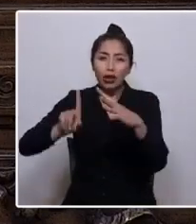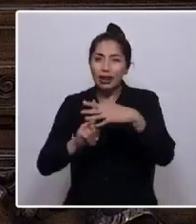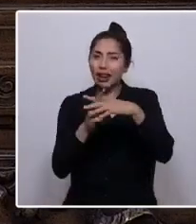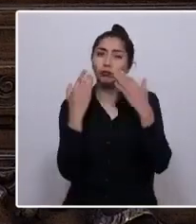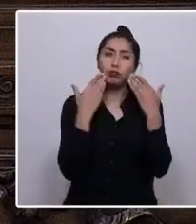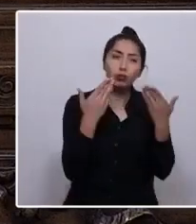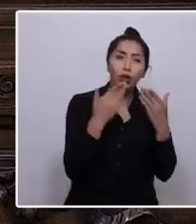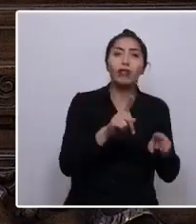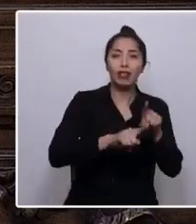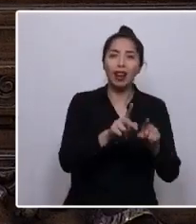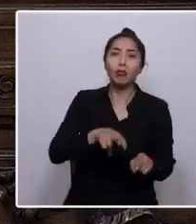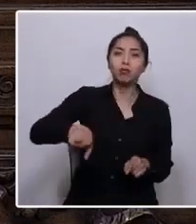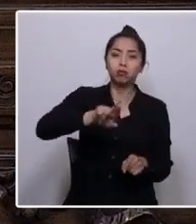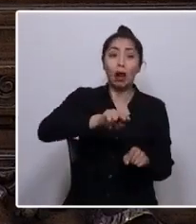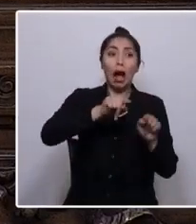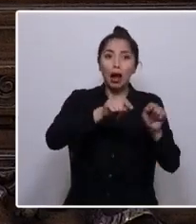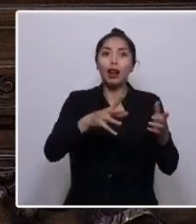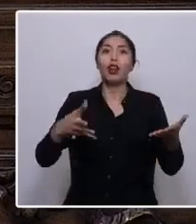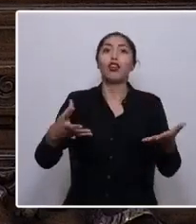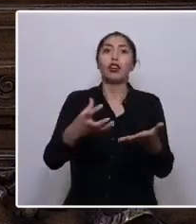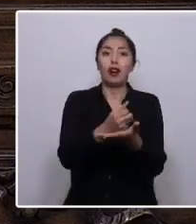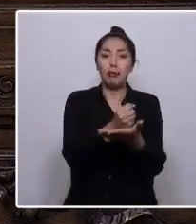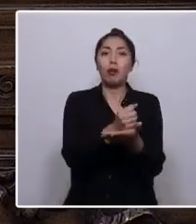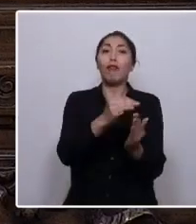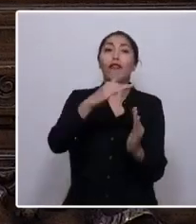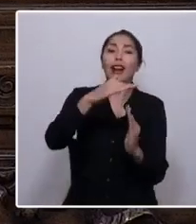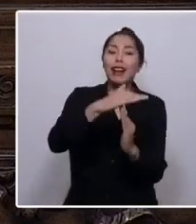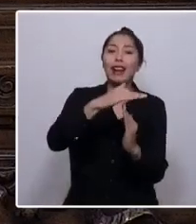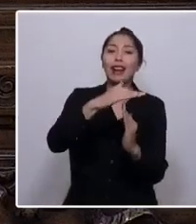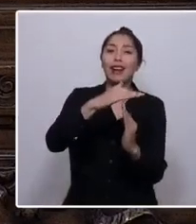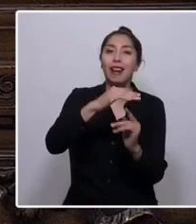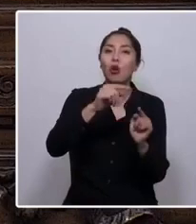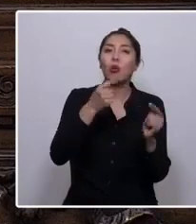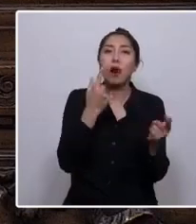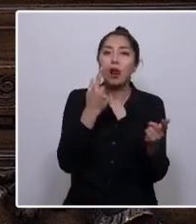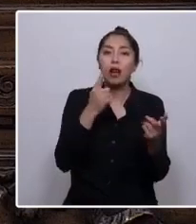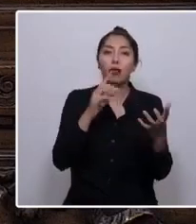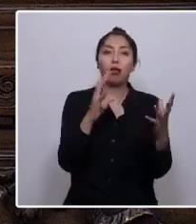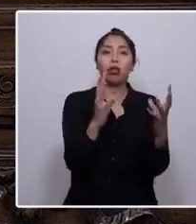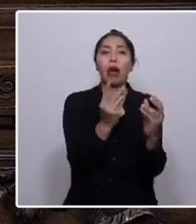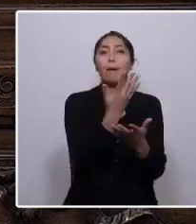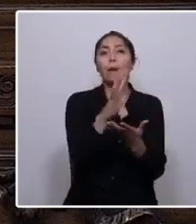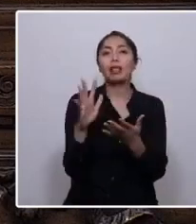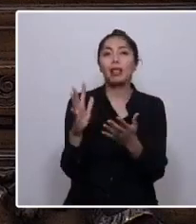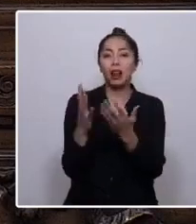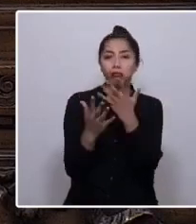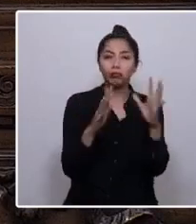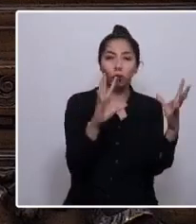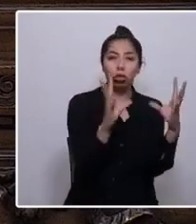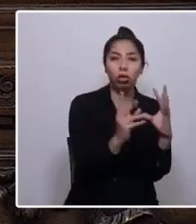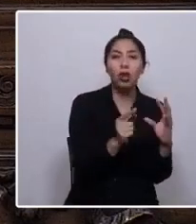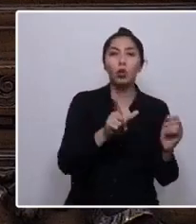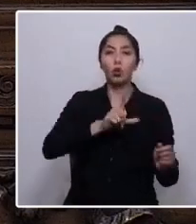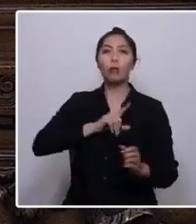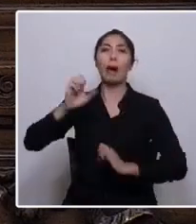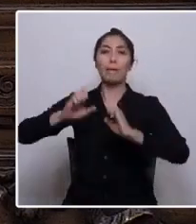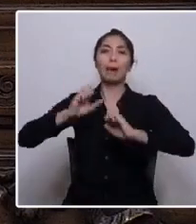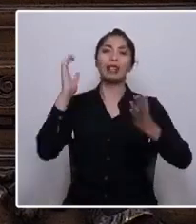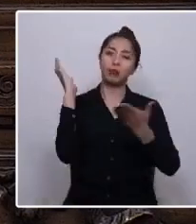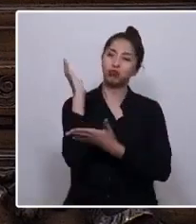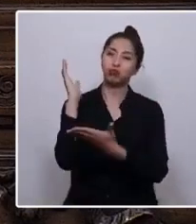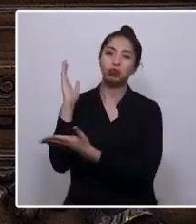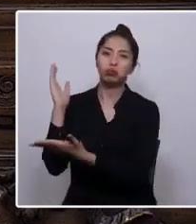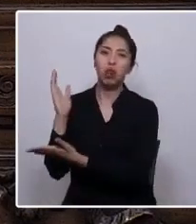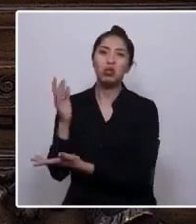frenaremos la destrucción medioambiental provocada por las forestales haciendo uso racional de la tierra para